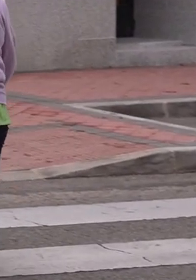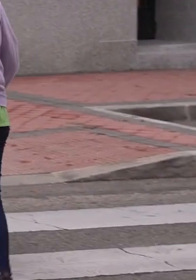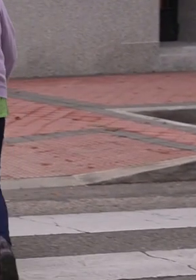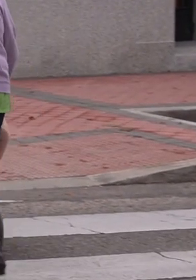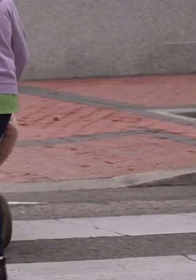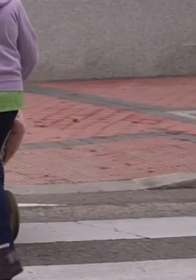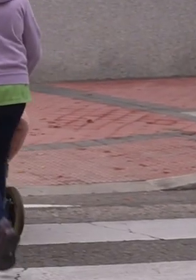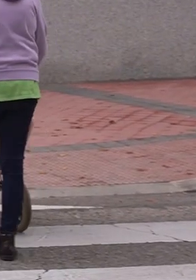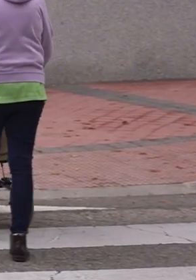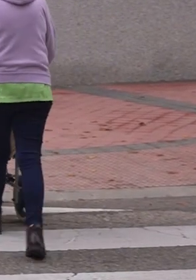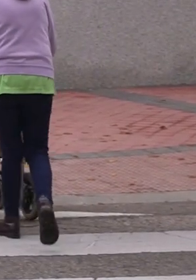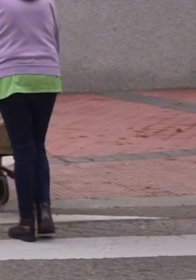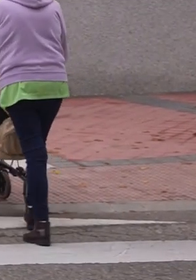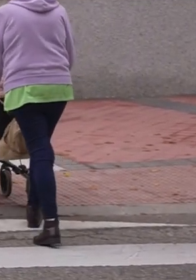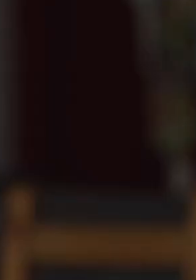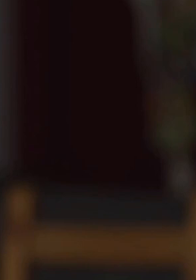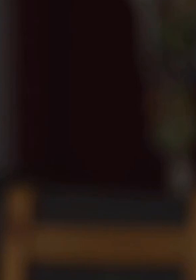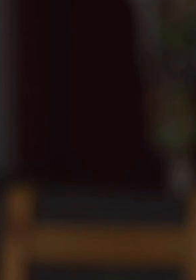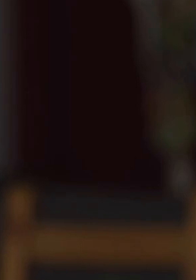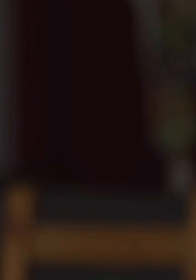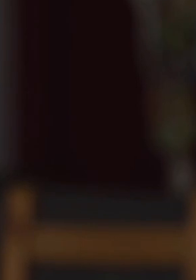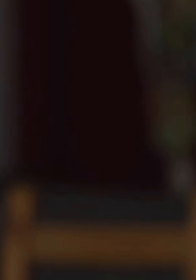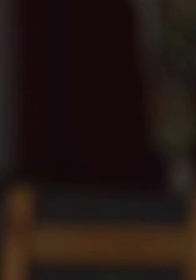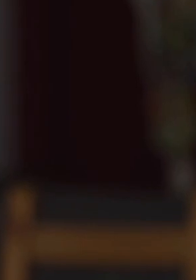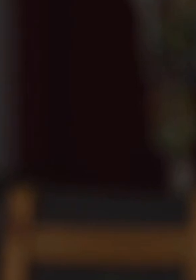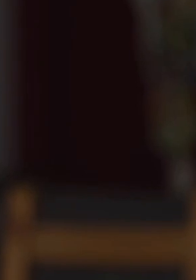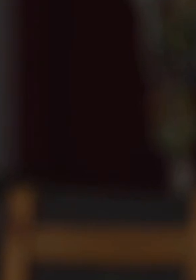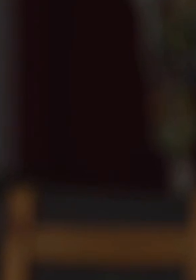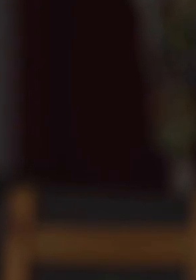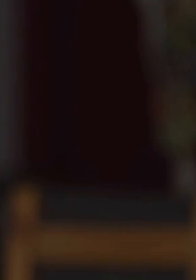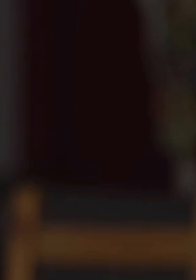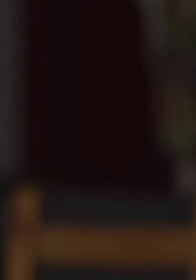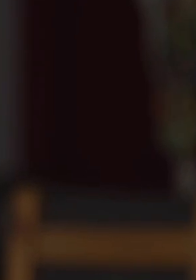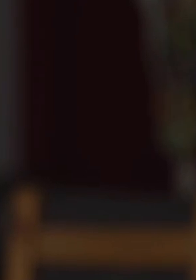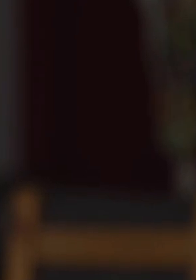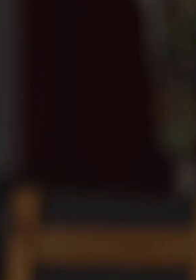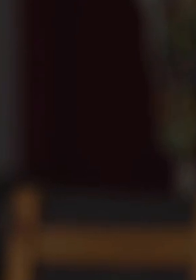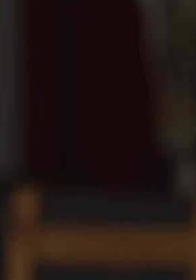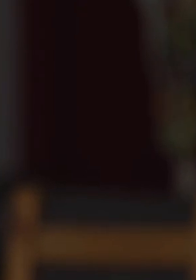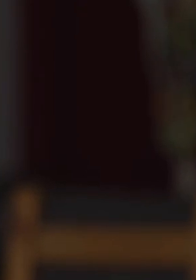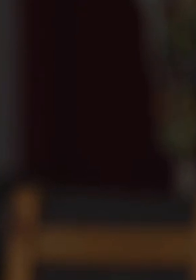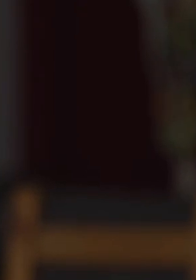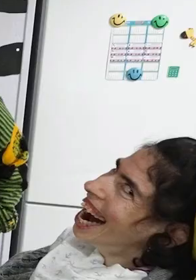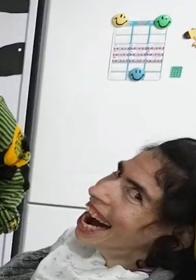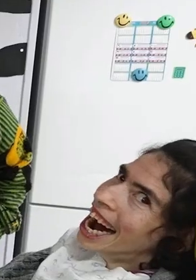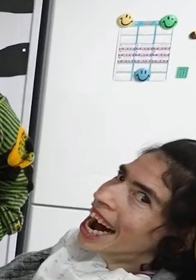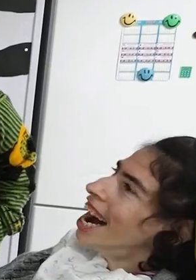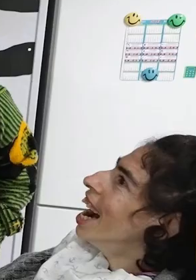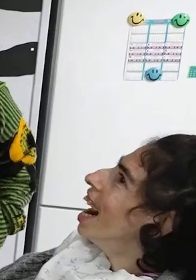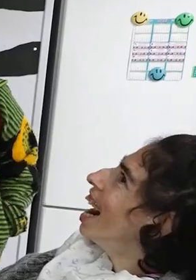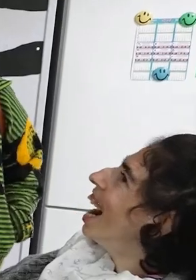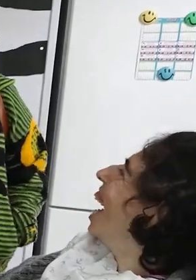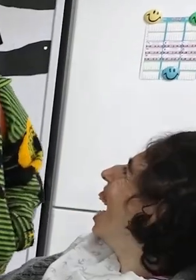por Dios, que te cuesta. Yo no tengo todo logrado con mi hija, ni muchísimo menos, yo la sigo observando todos los días. Nosotros